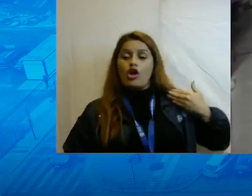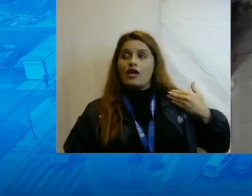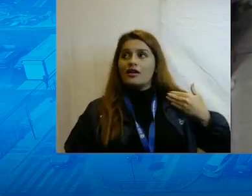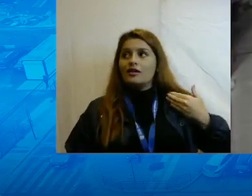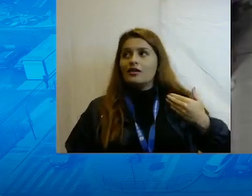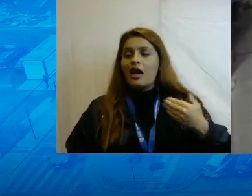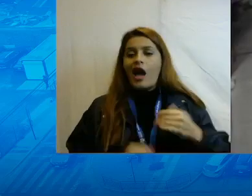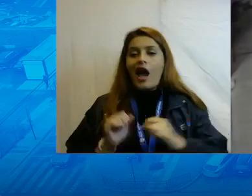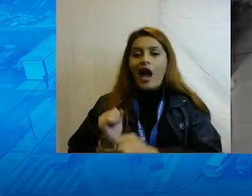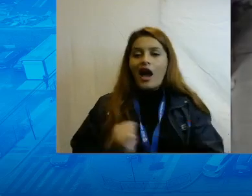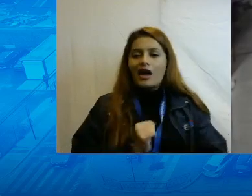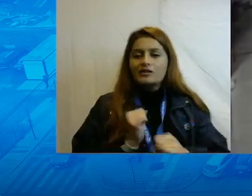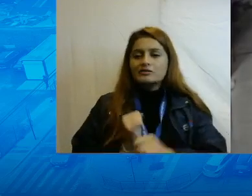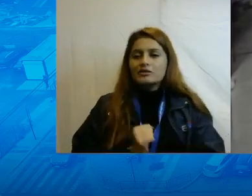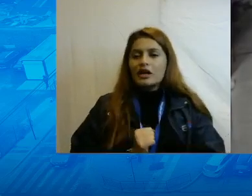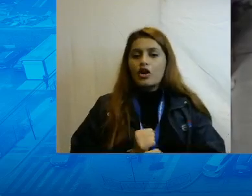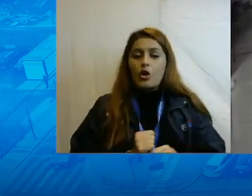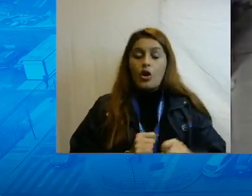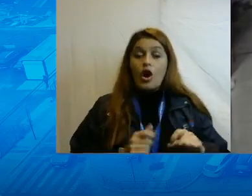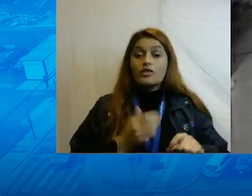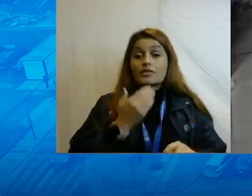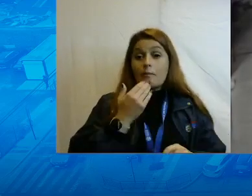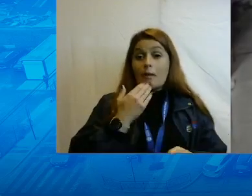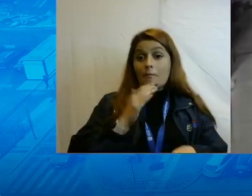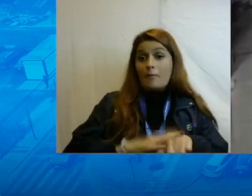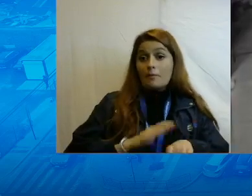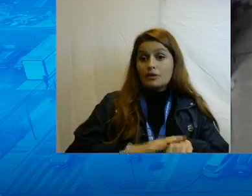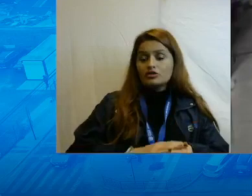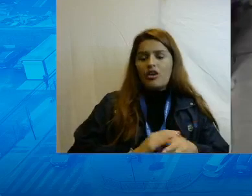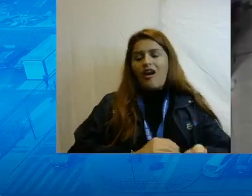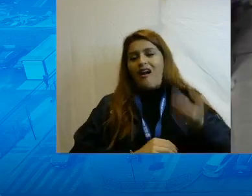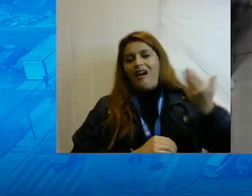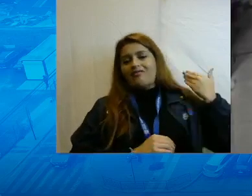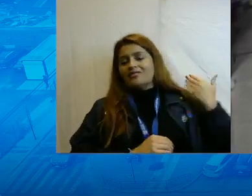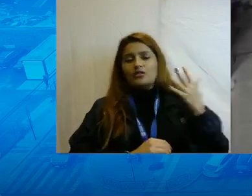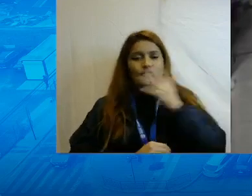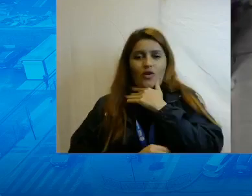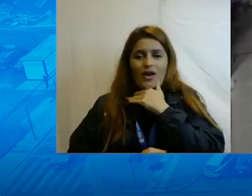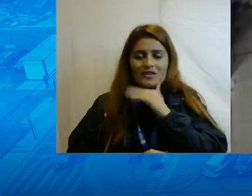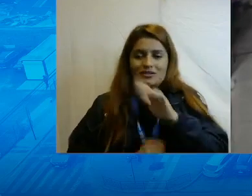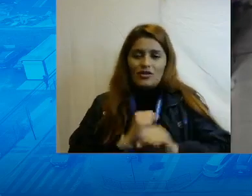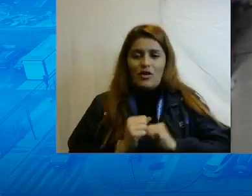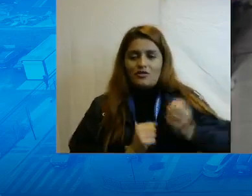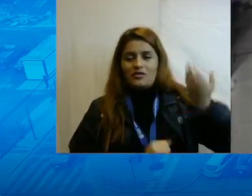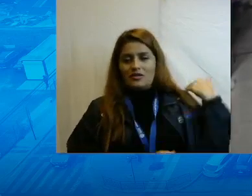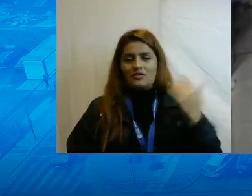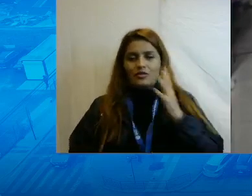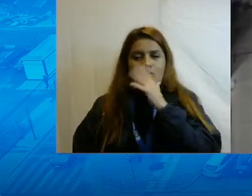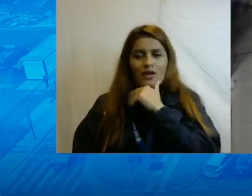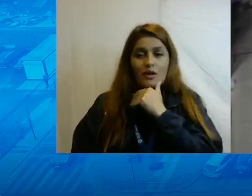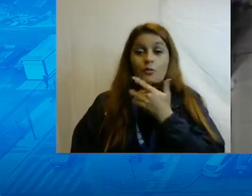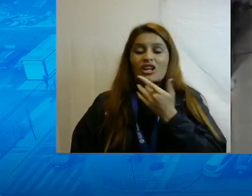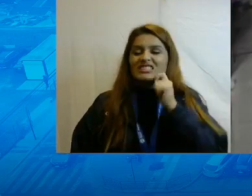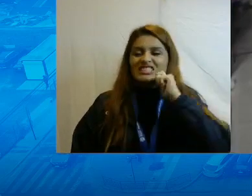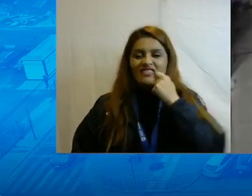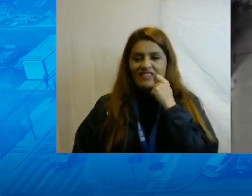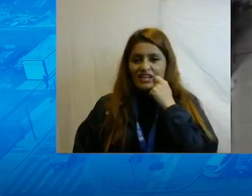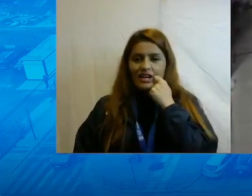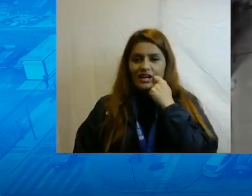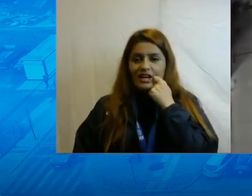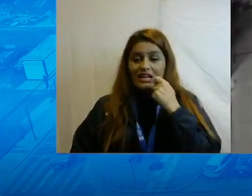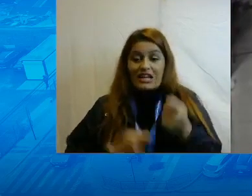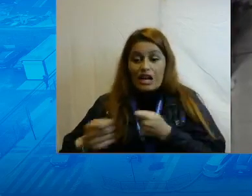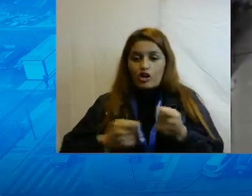de aseo, digamos, que debiera la patente también de tantos años anteriores a los 5 años, porque eso significa que el negocio no